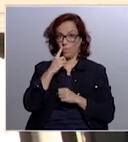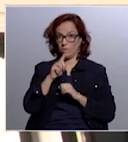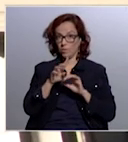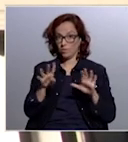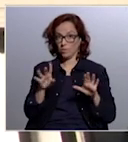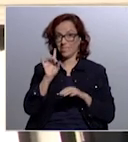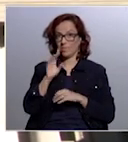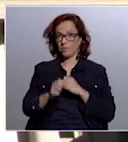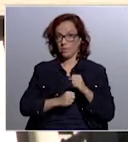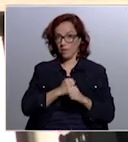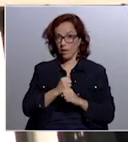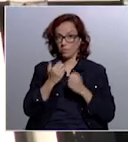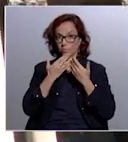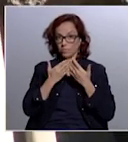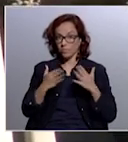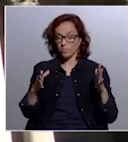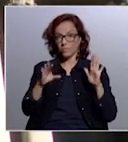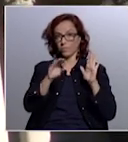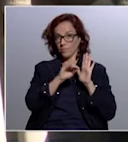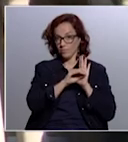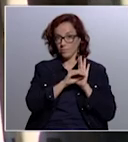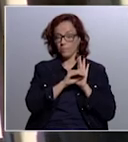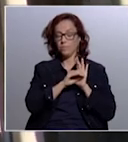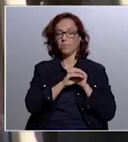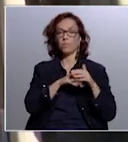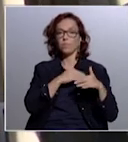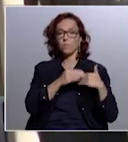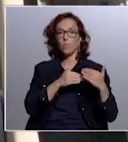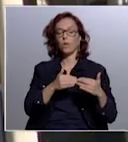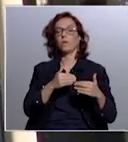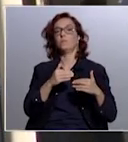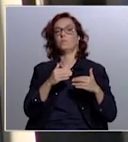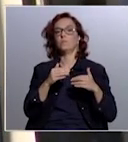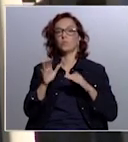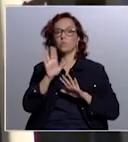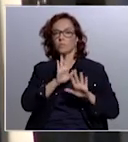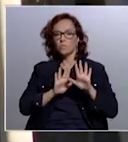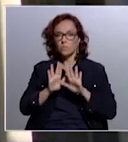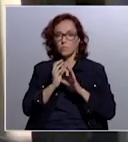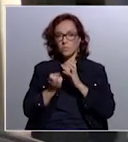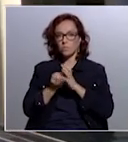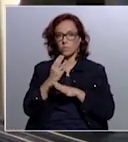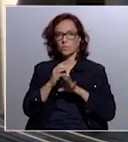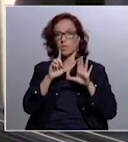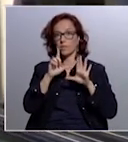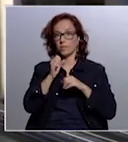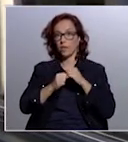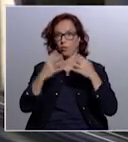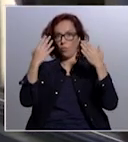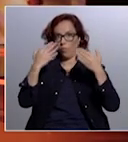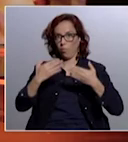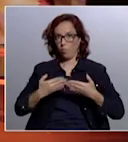15 años de la reapertura del teatro solís luego de un proceso de recuperación y modernización tras siete años de bajar el telón